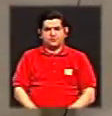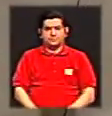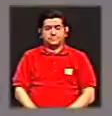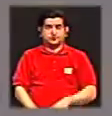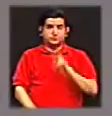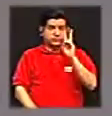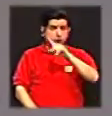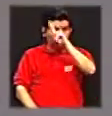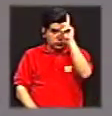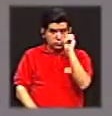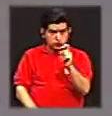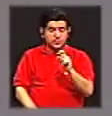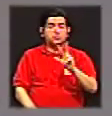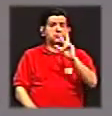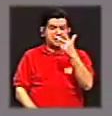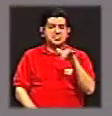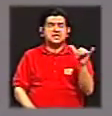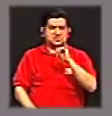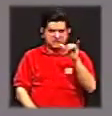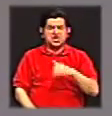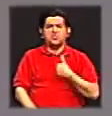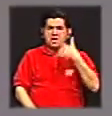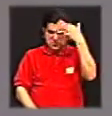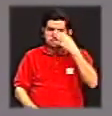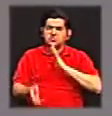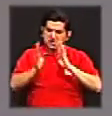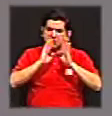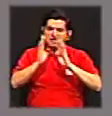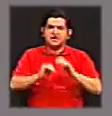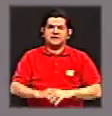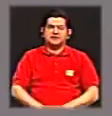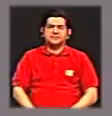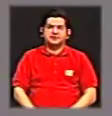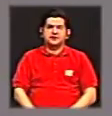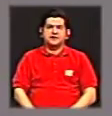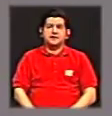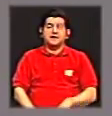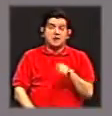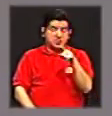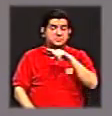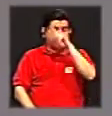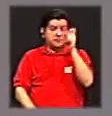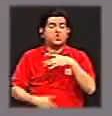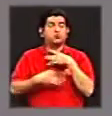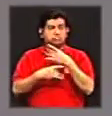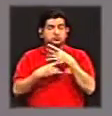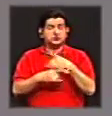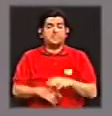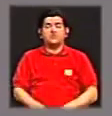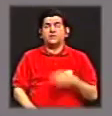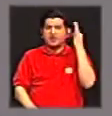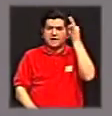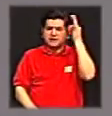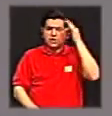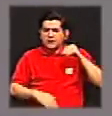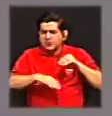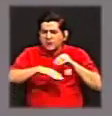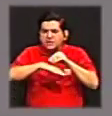dos preguntas, y hay una tercera también que vamos, me imagino, a hablar. Son preguntas bastante interesantes, orientadas teóricamente en qué